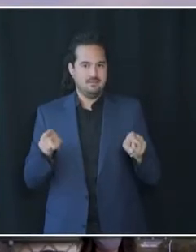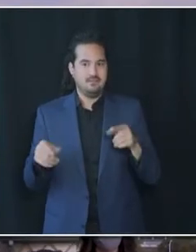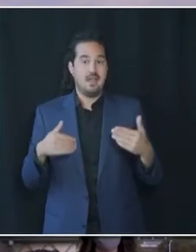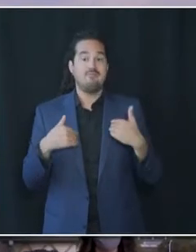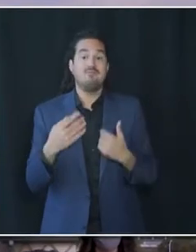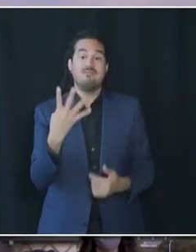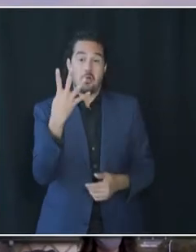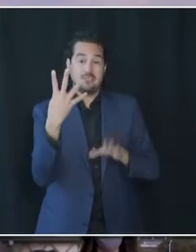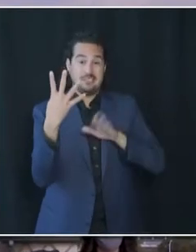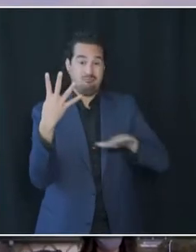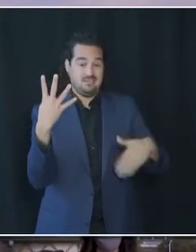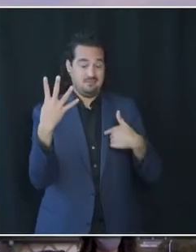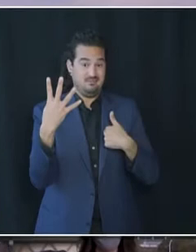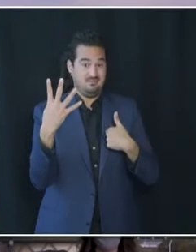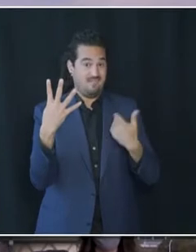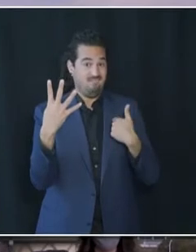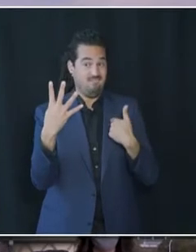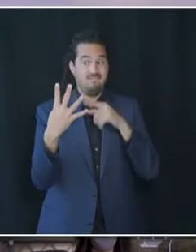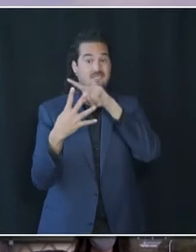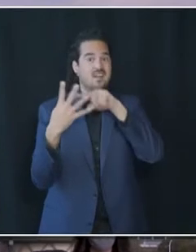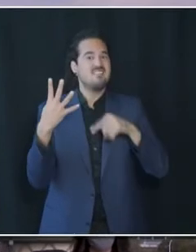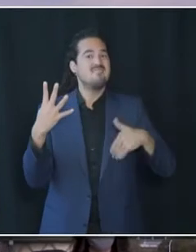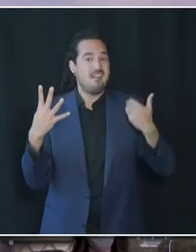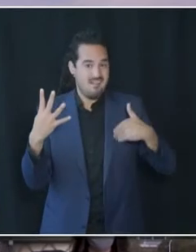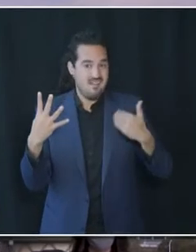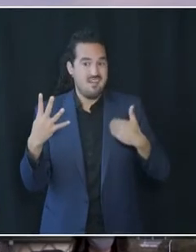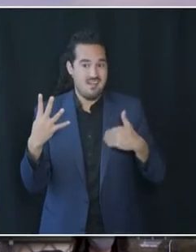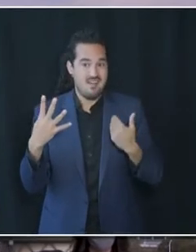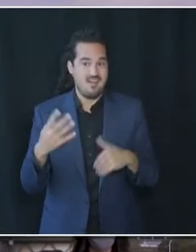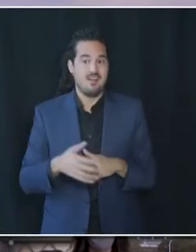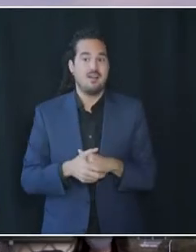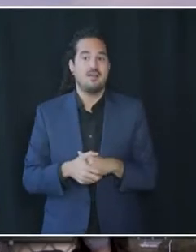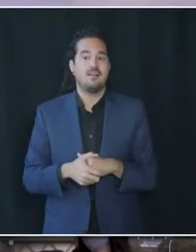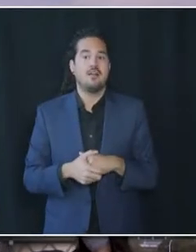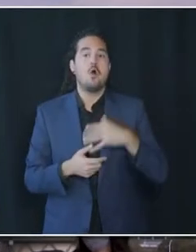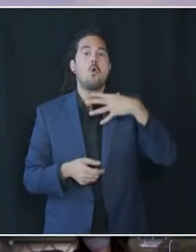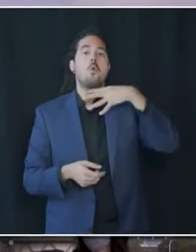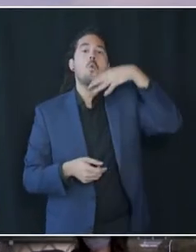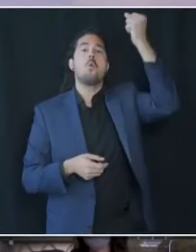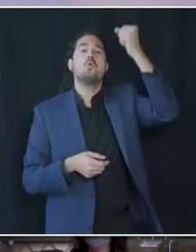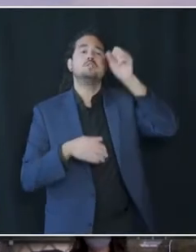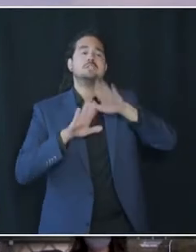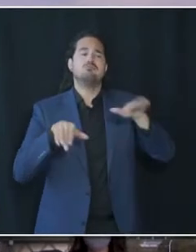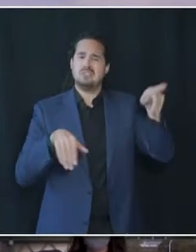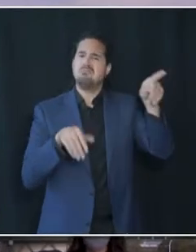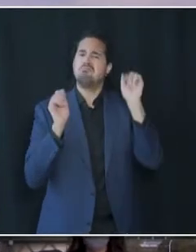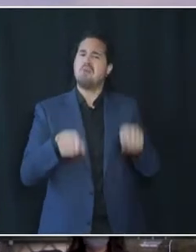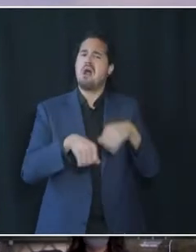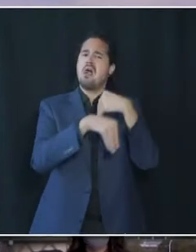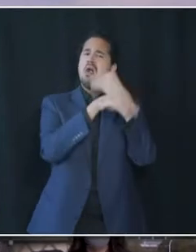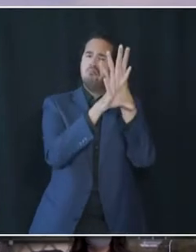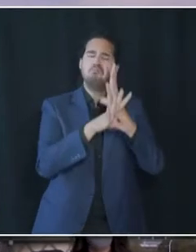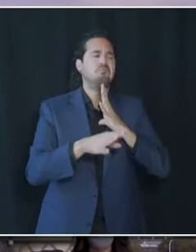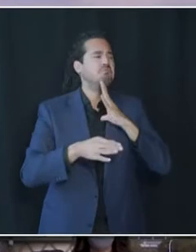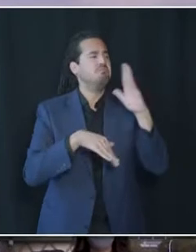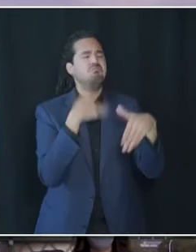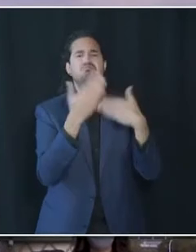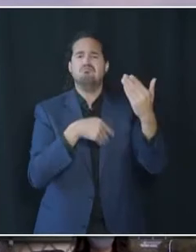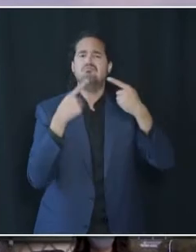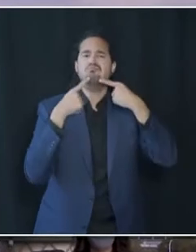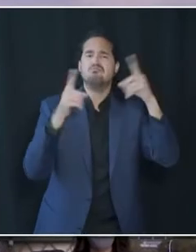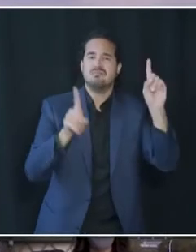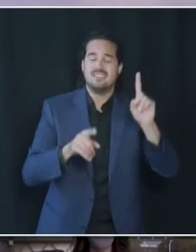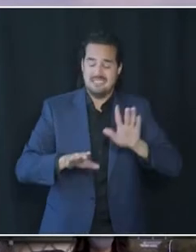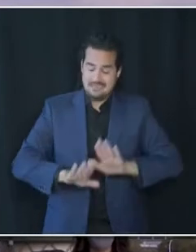no están recibiendo los beneficios de aprendizaje a distancia que reciben los mayores y me preocupa mucho la equidad en esta